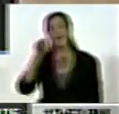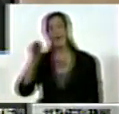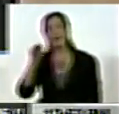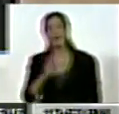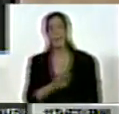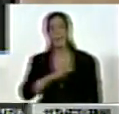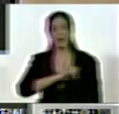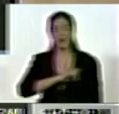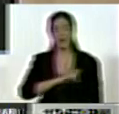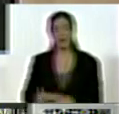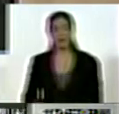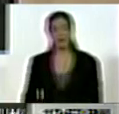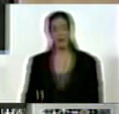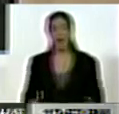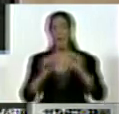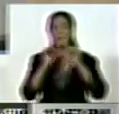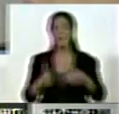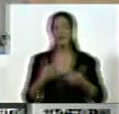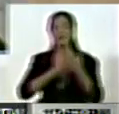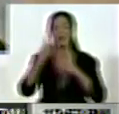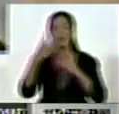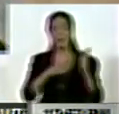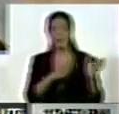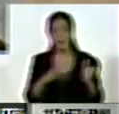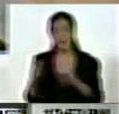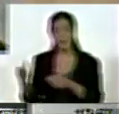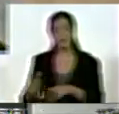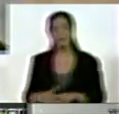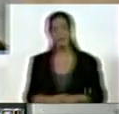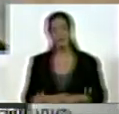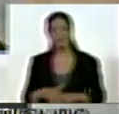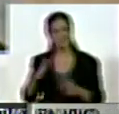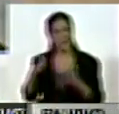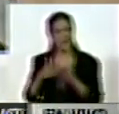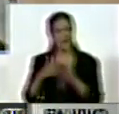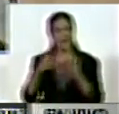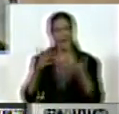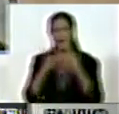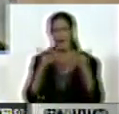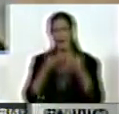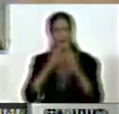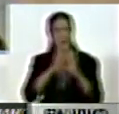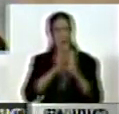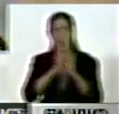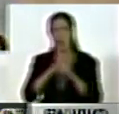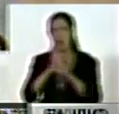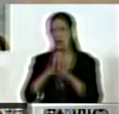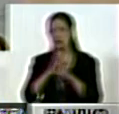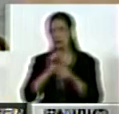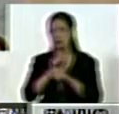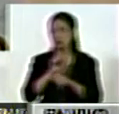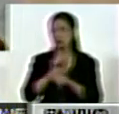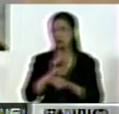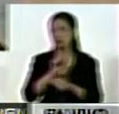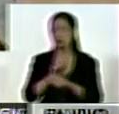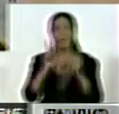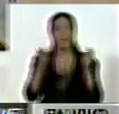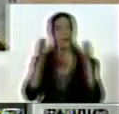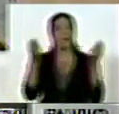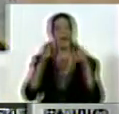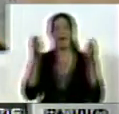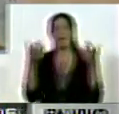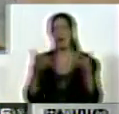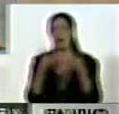español inició una operación de guerra psicológica, una operación de propaganda de